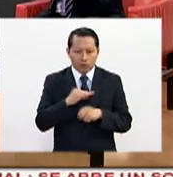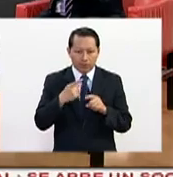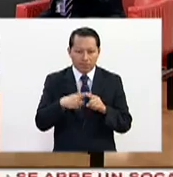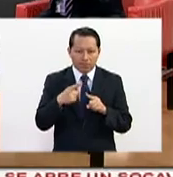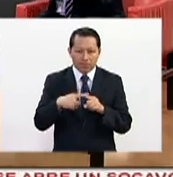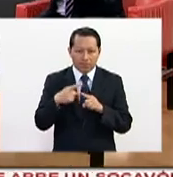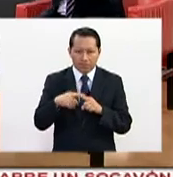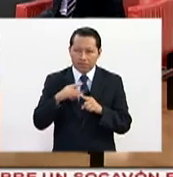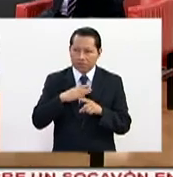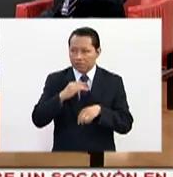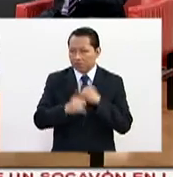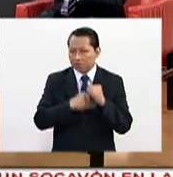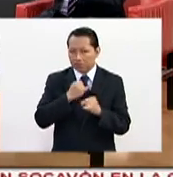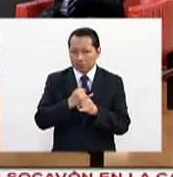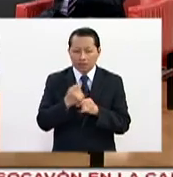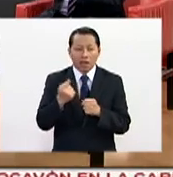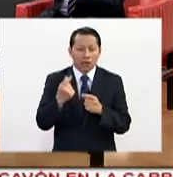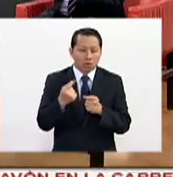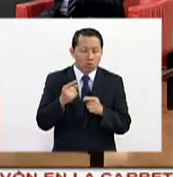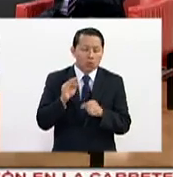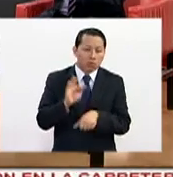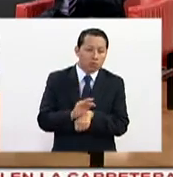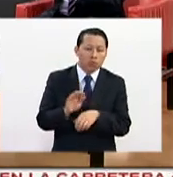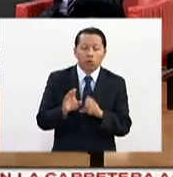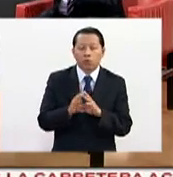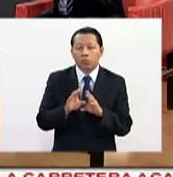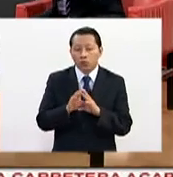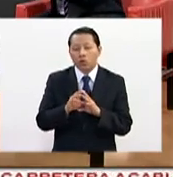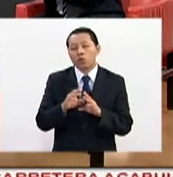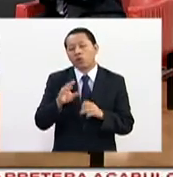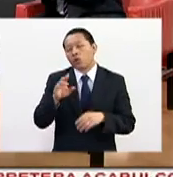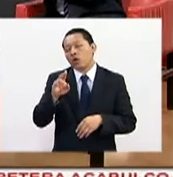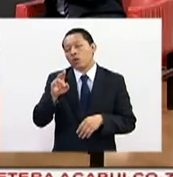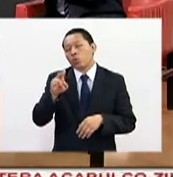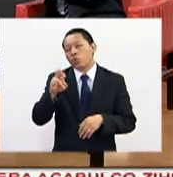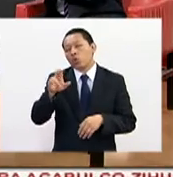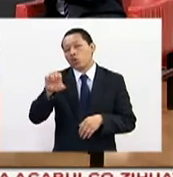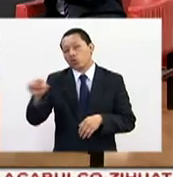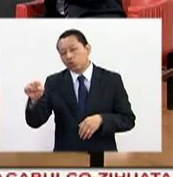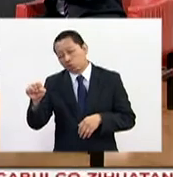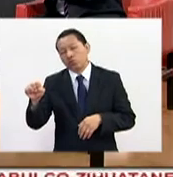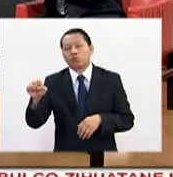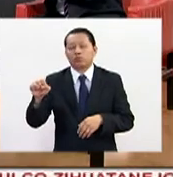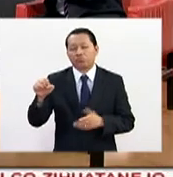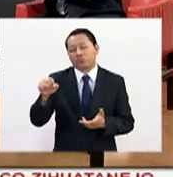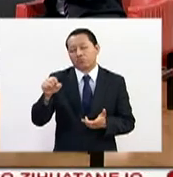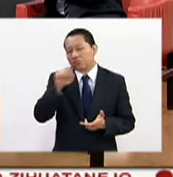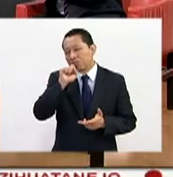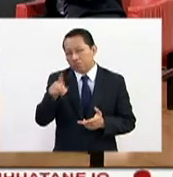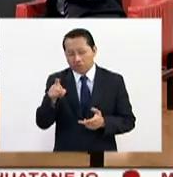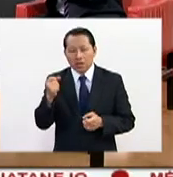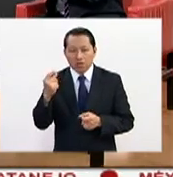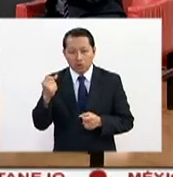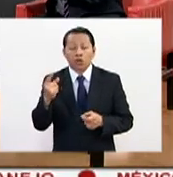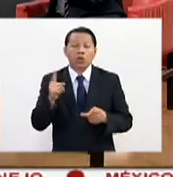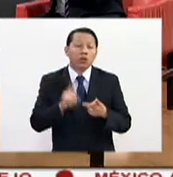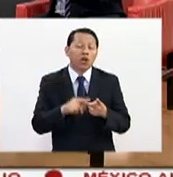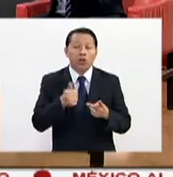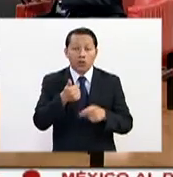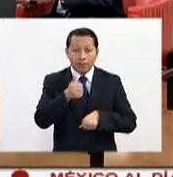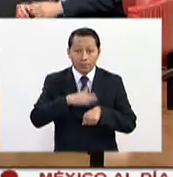regímenes internacionales. Uno se favorecía por la Unión Soviética y otro por la forma de administración